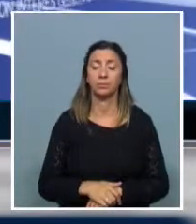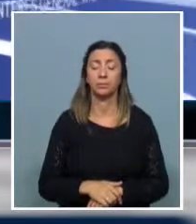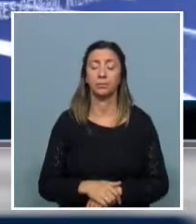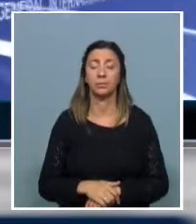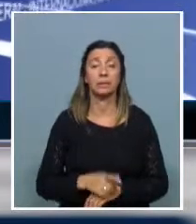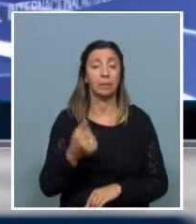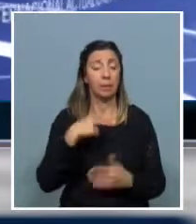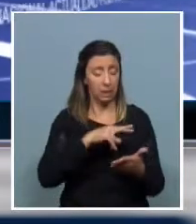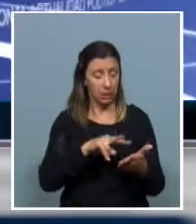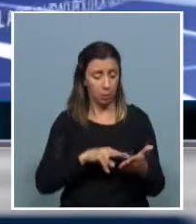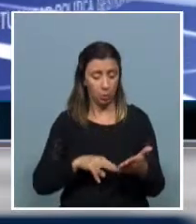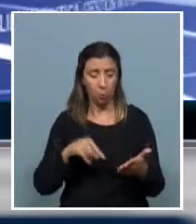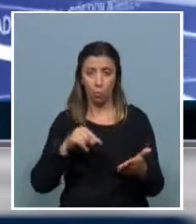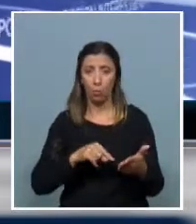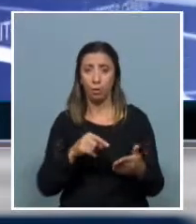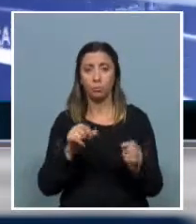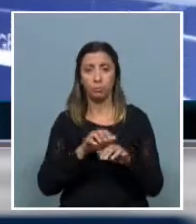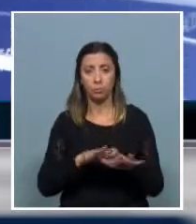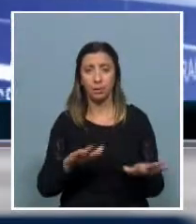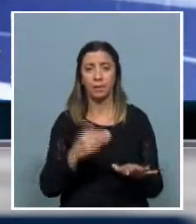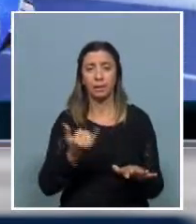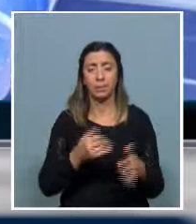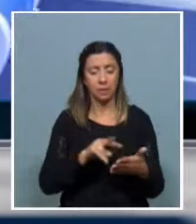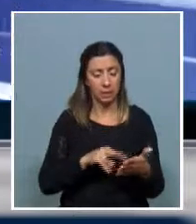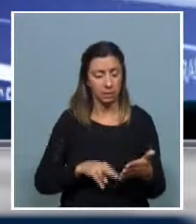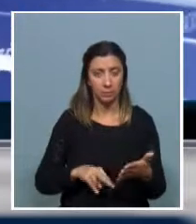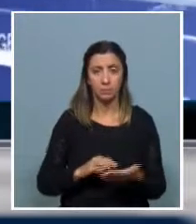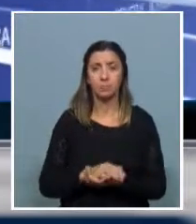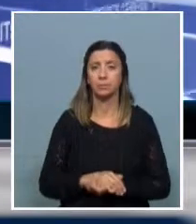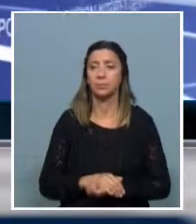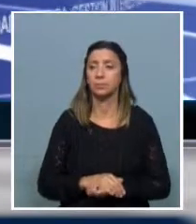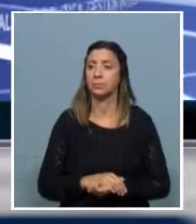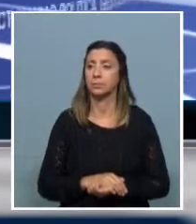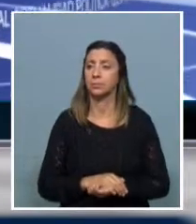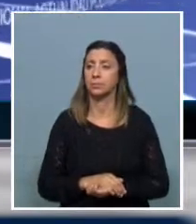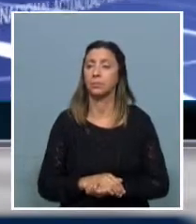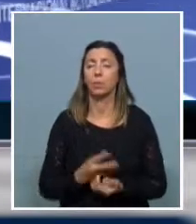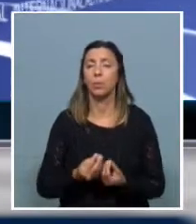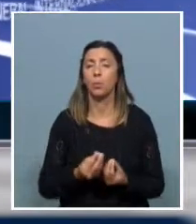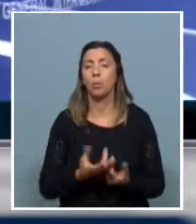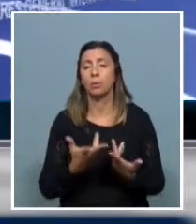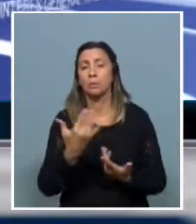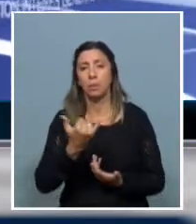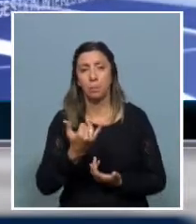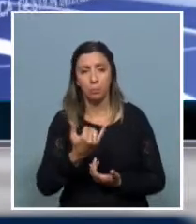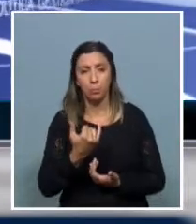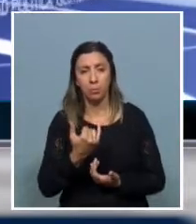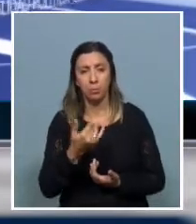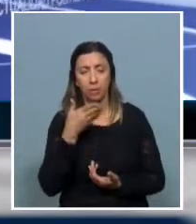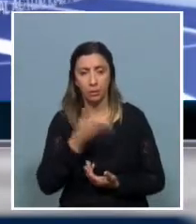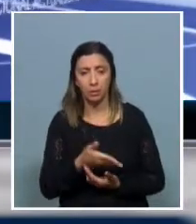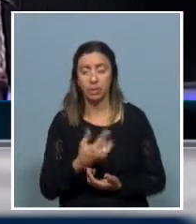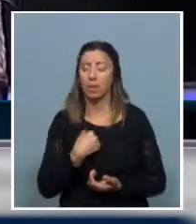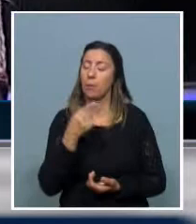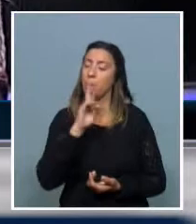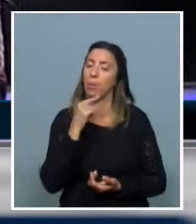Inclusive lo leí también en comentarios hoy en redes sociales también, como poniendo este que mucha gente tenía la posibilidad de acercarse. Entonces, lo que ella